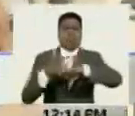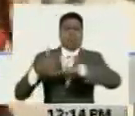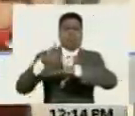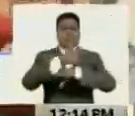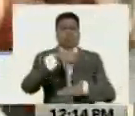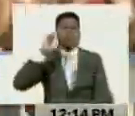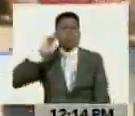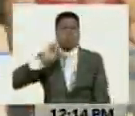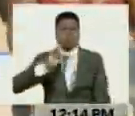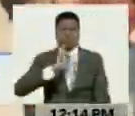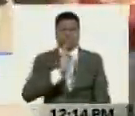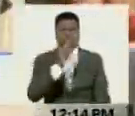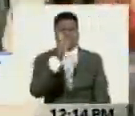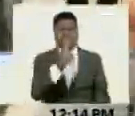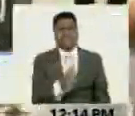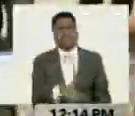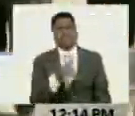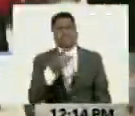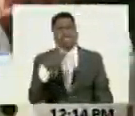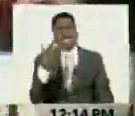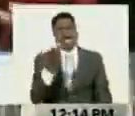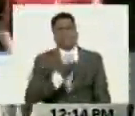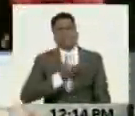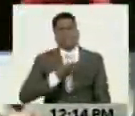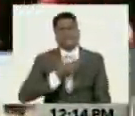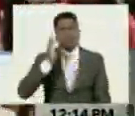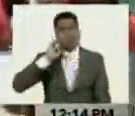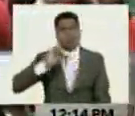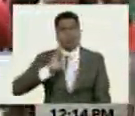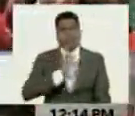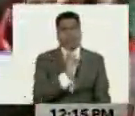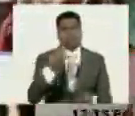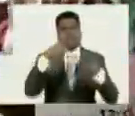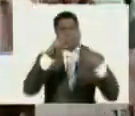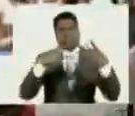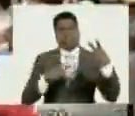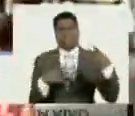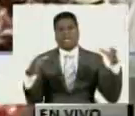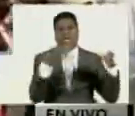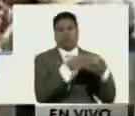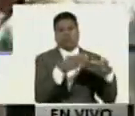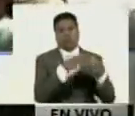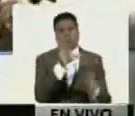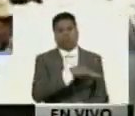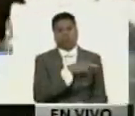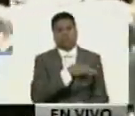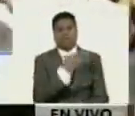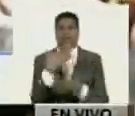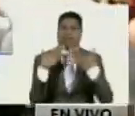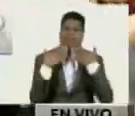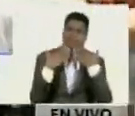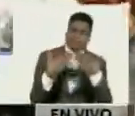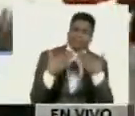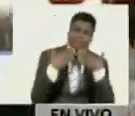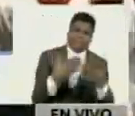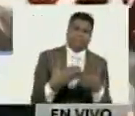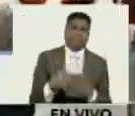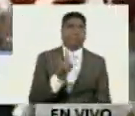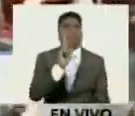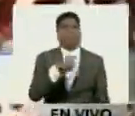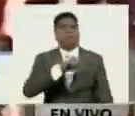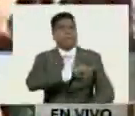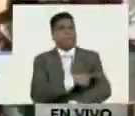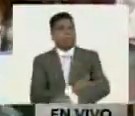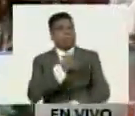las alcaldías bolivarianas, agradecerle a los diferentes movimientos sociales, agradecerle sobre todo al poder